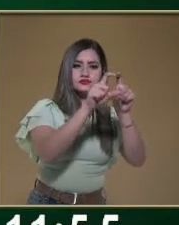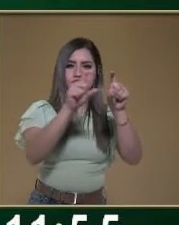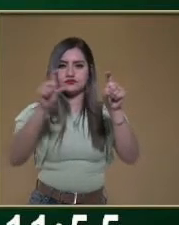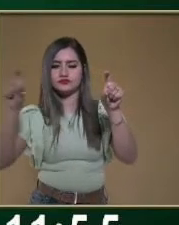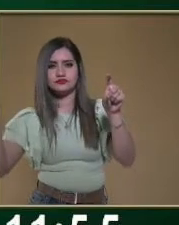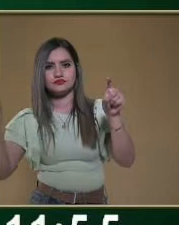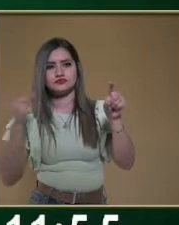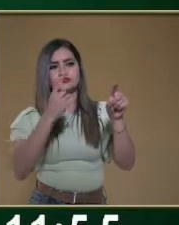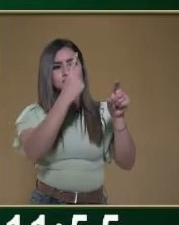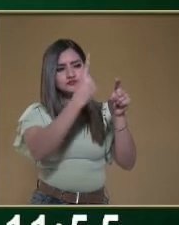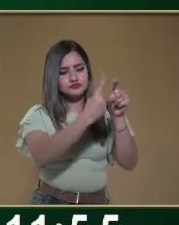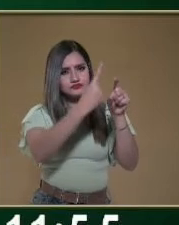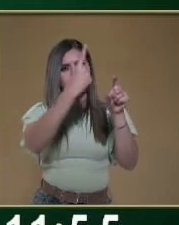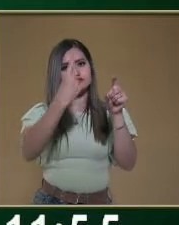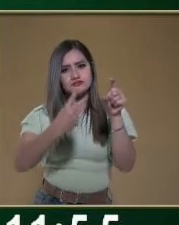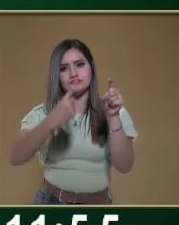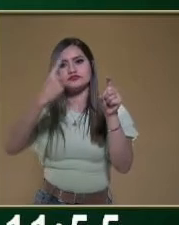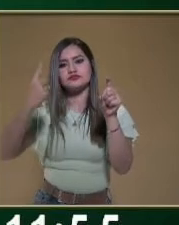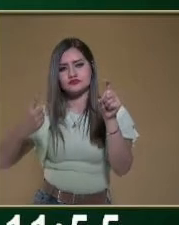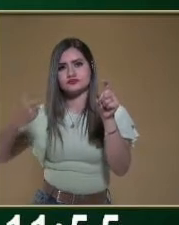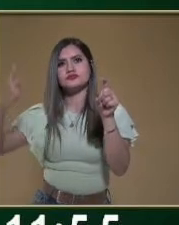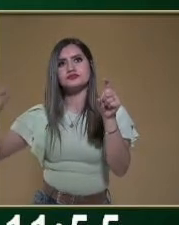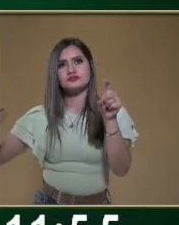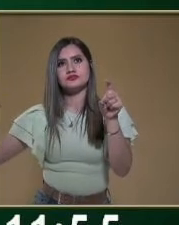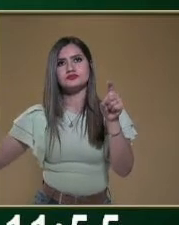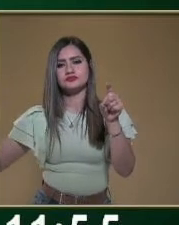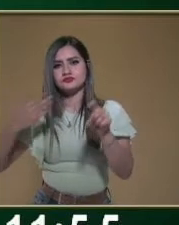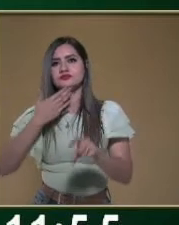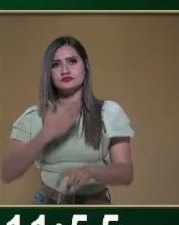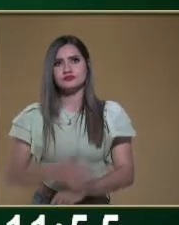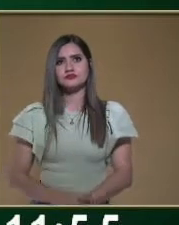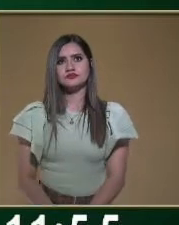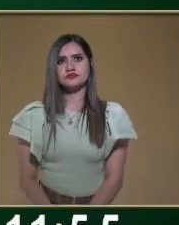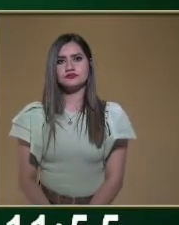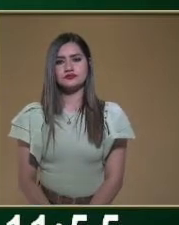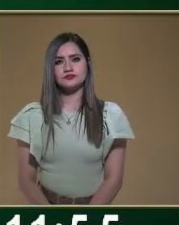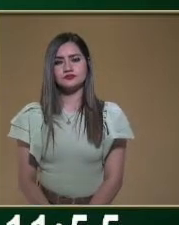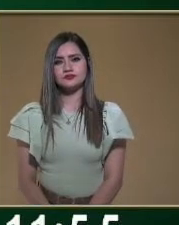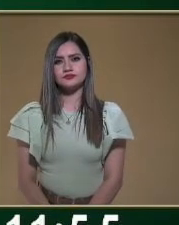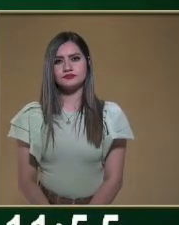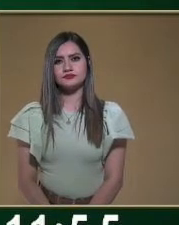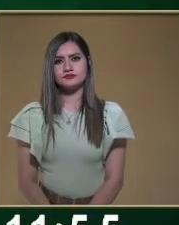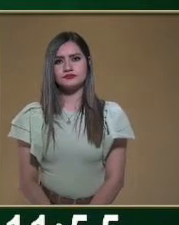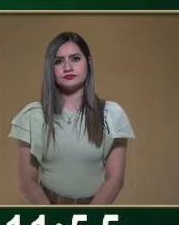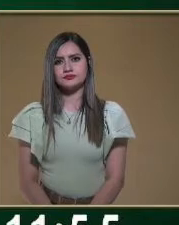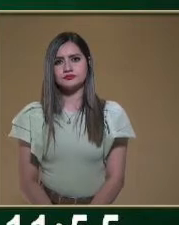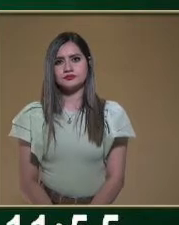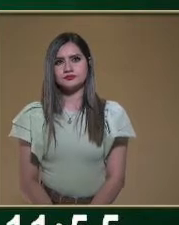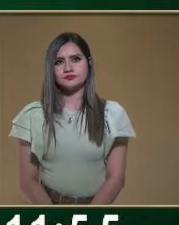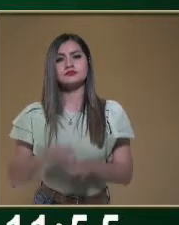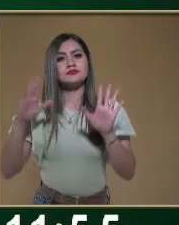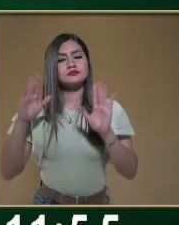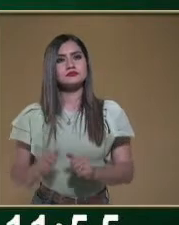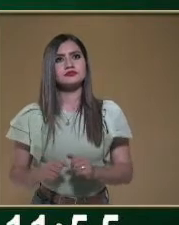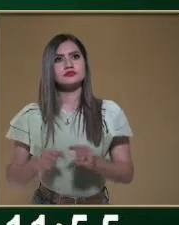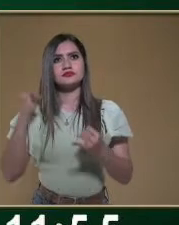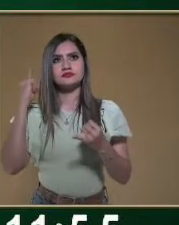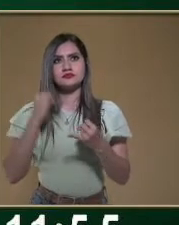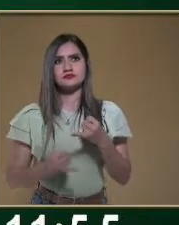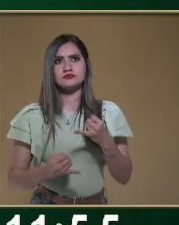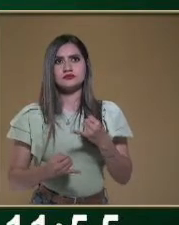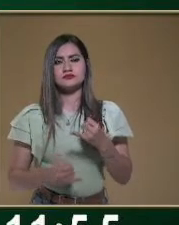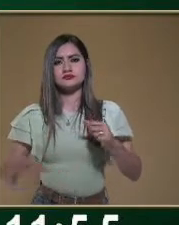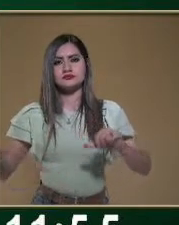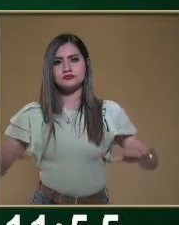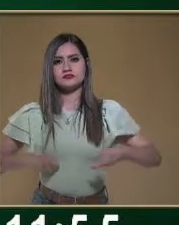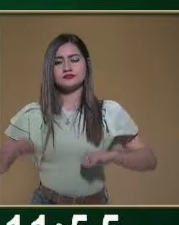fila, hacia la derecha, vas avanzando de 1 en 1. Así es. Bueno, y por último tenemos este ejercicio,